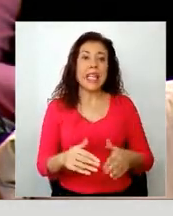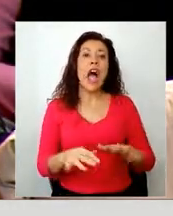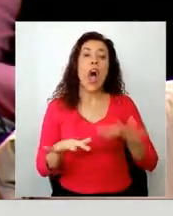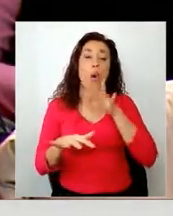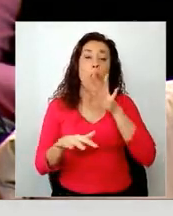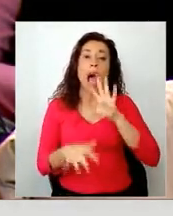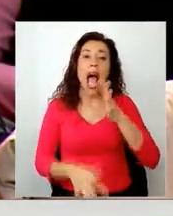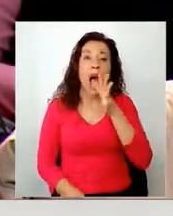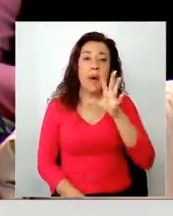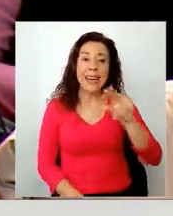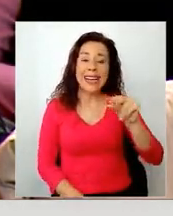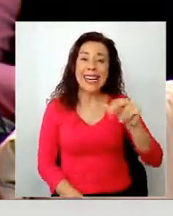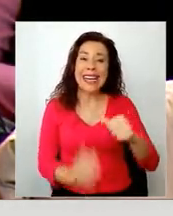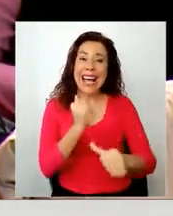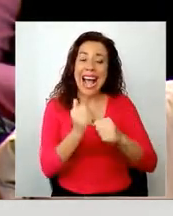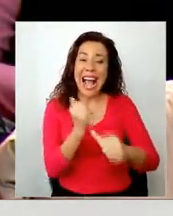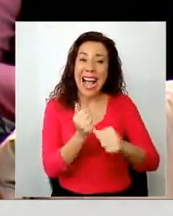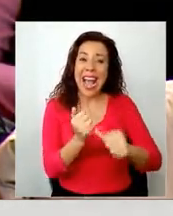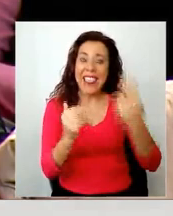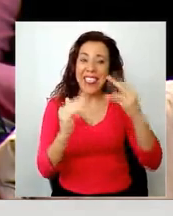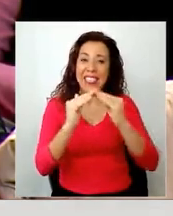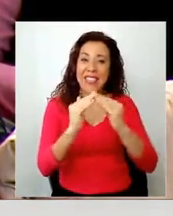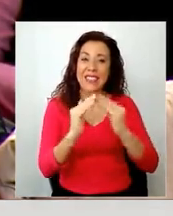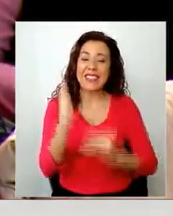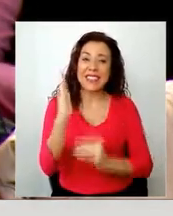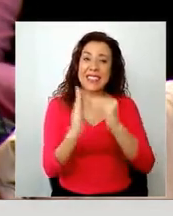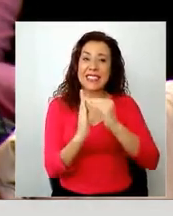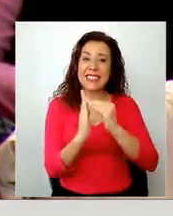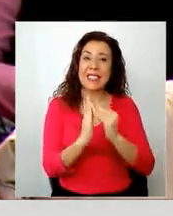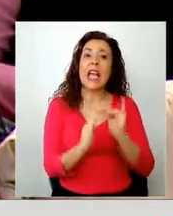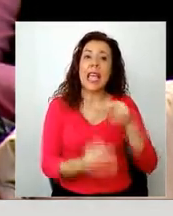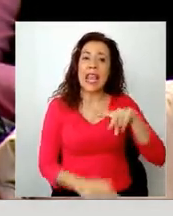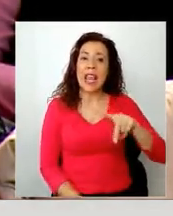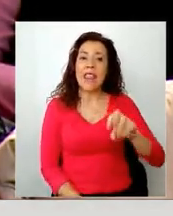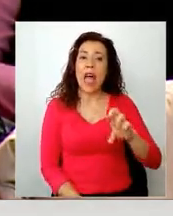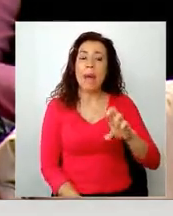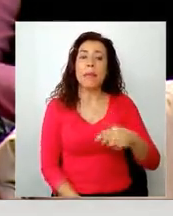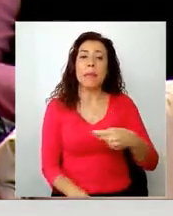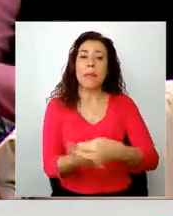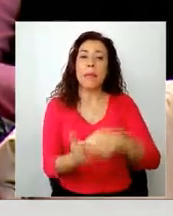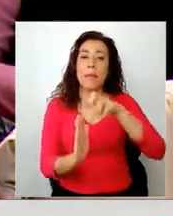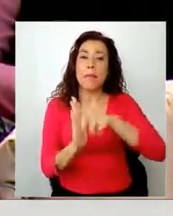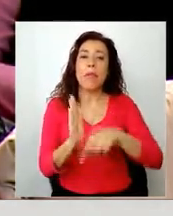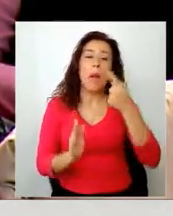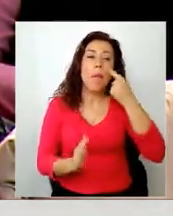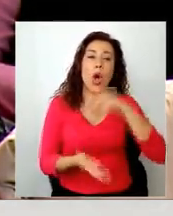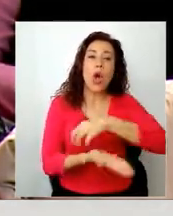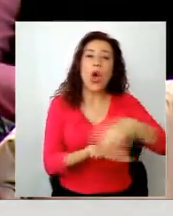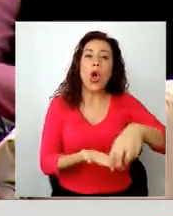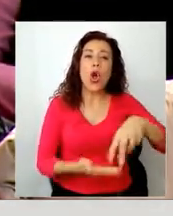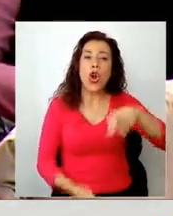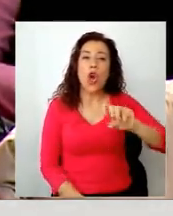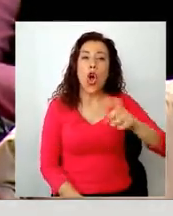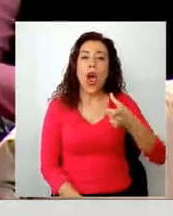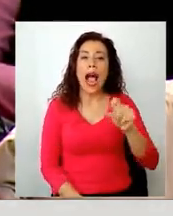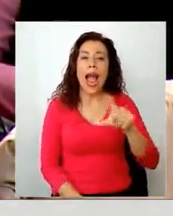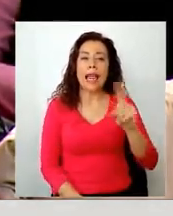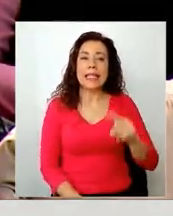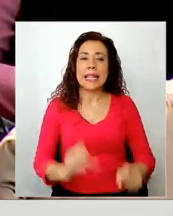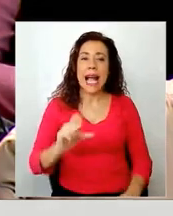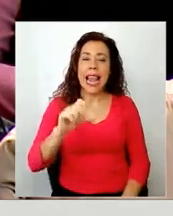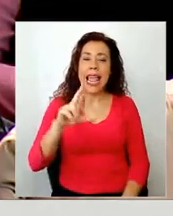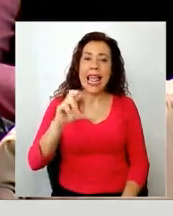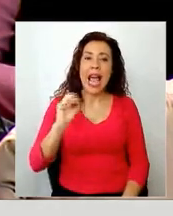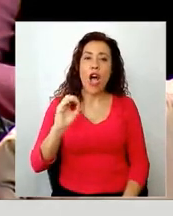individual o colectiva lo hace ya lindap financiando proyectos pilotos en comunas como Nogales calera olmué que son las que